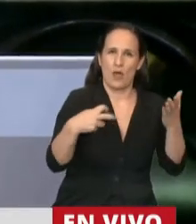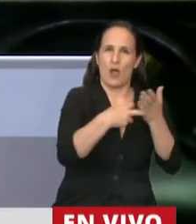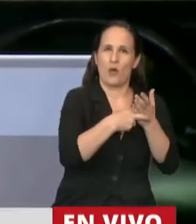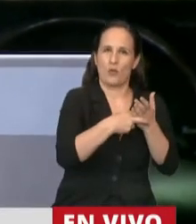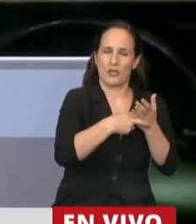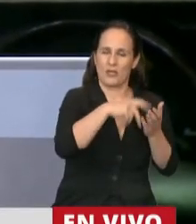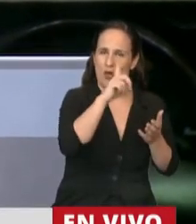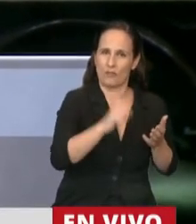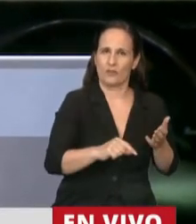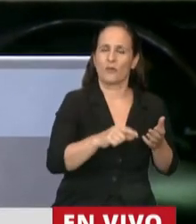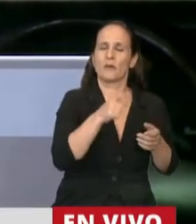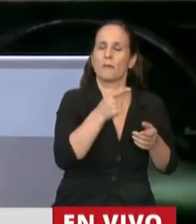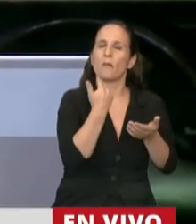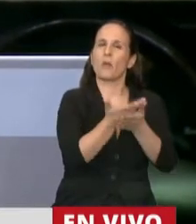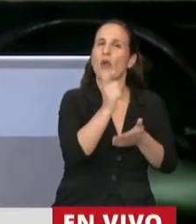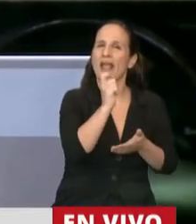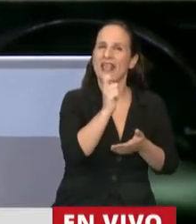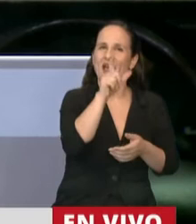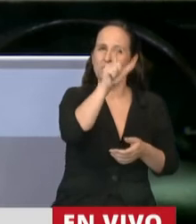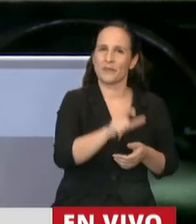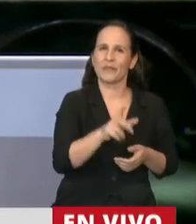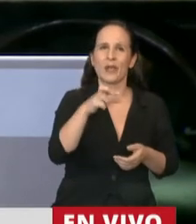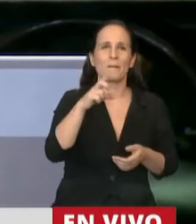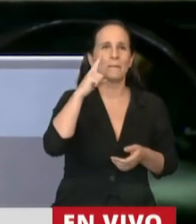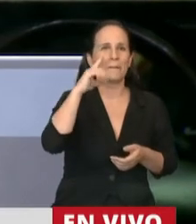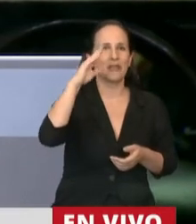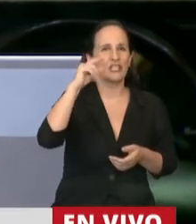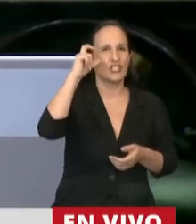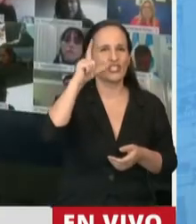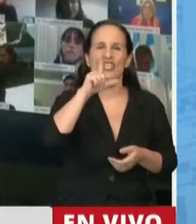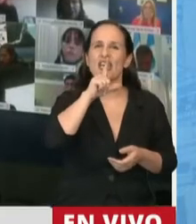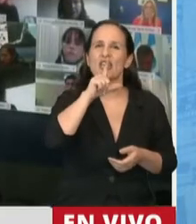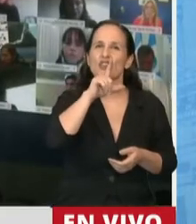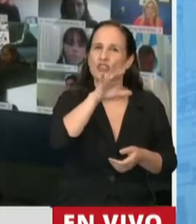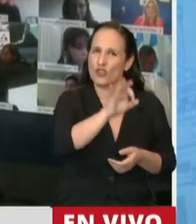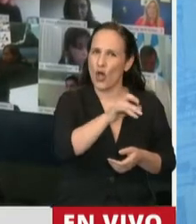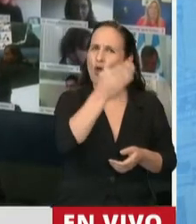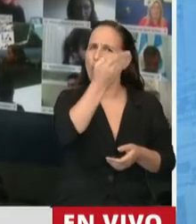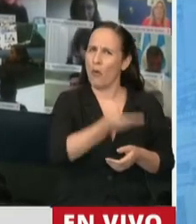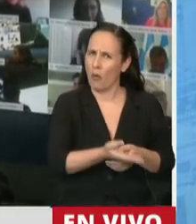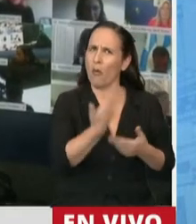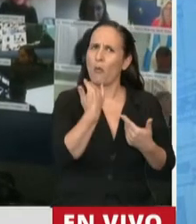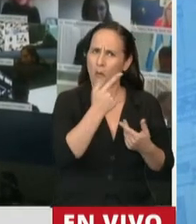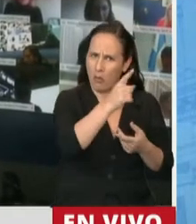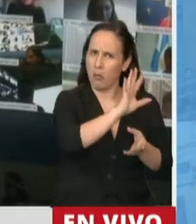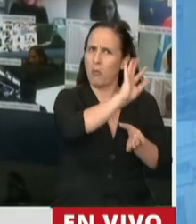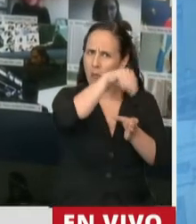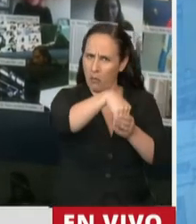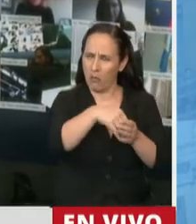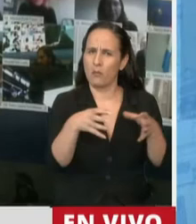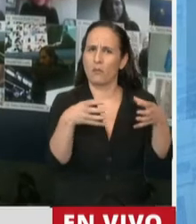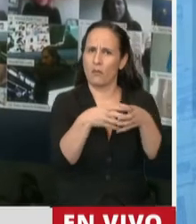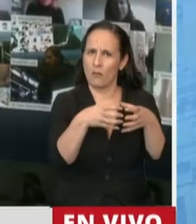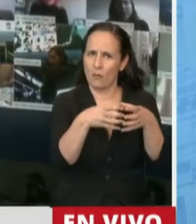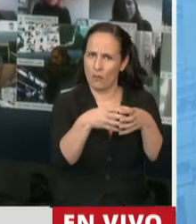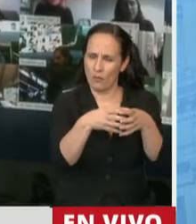Nación al señor Miguel Ángel Pichetto, quien reúne la calidad técnica y personales para desempeñarse como integrante del citado organismo